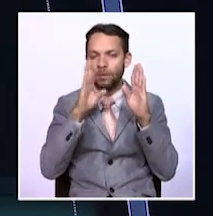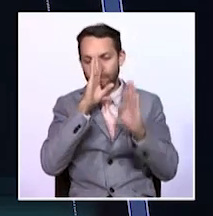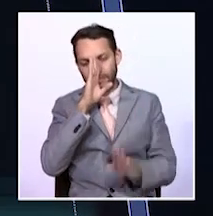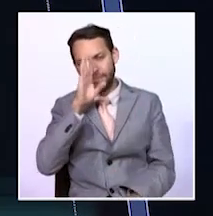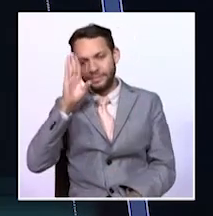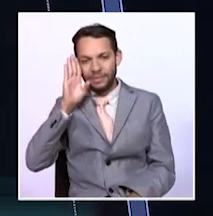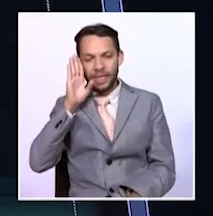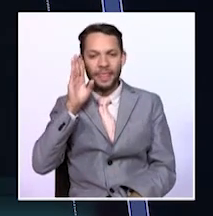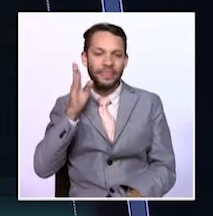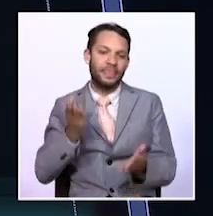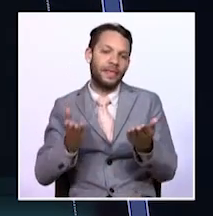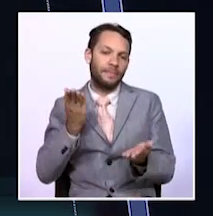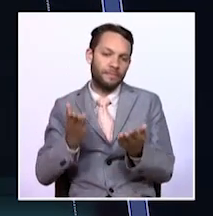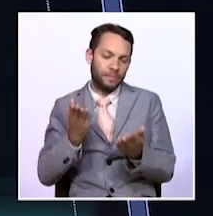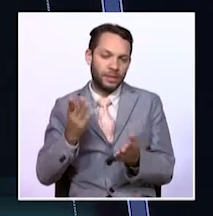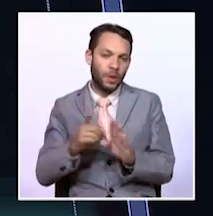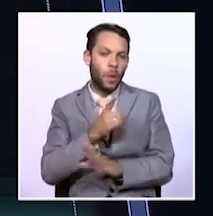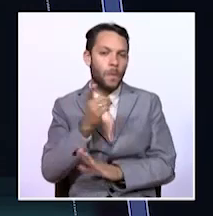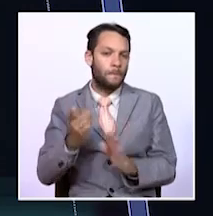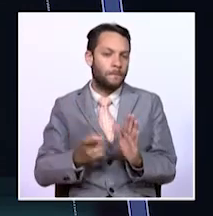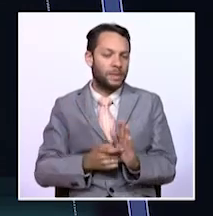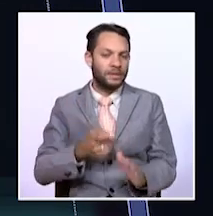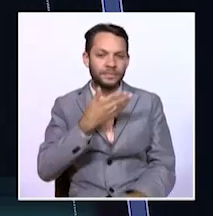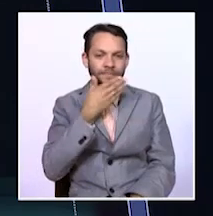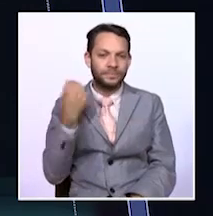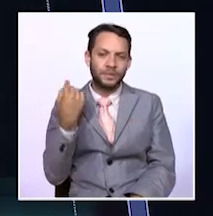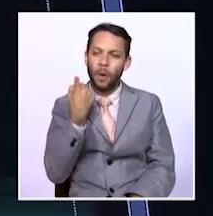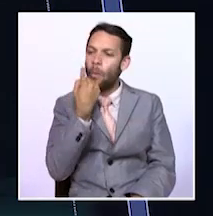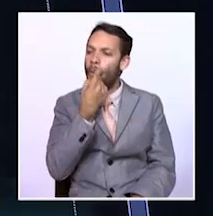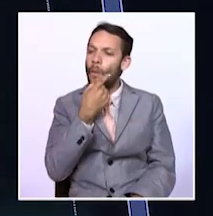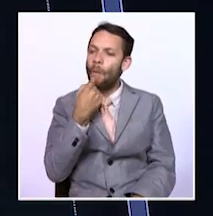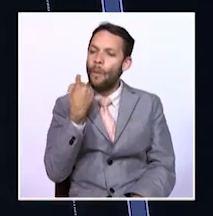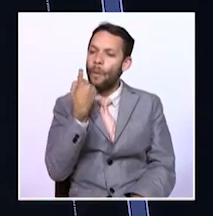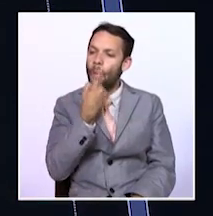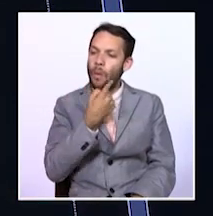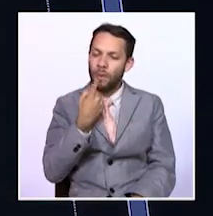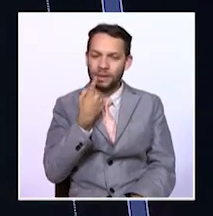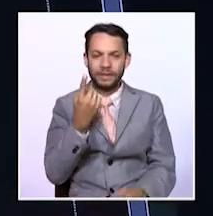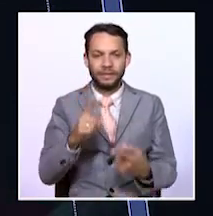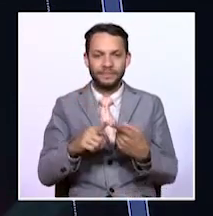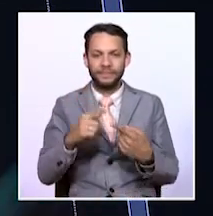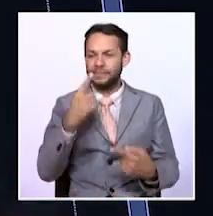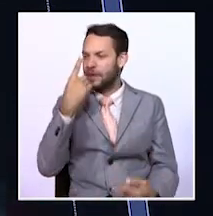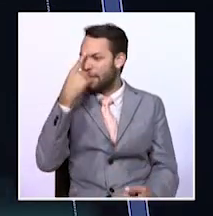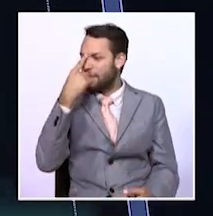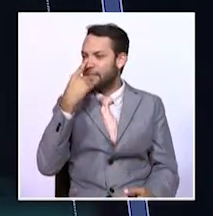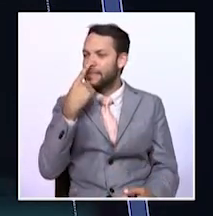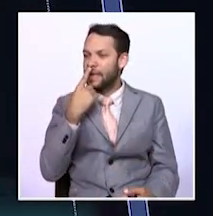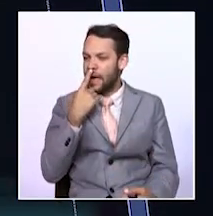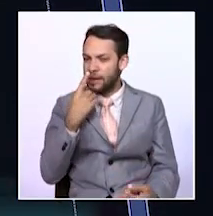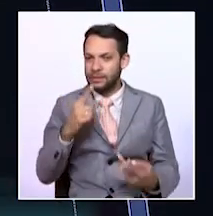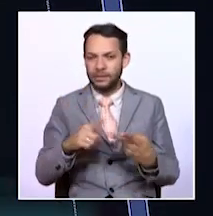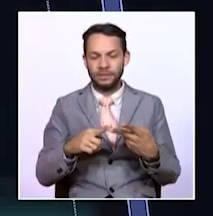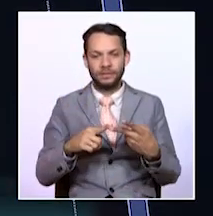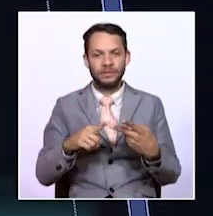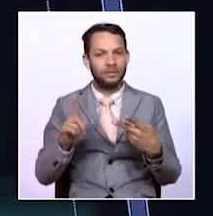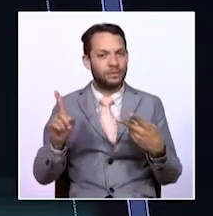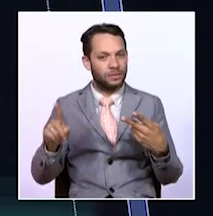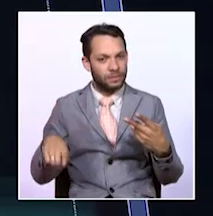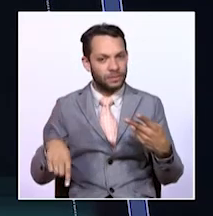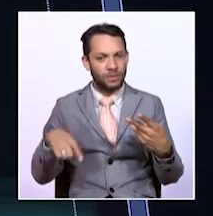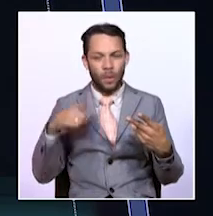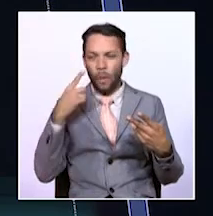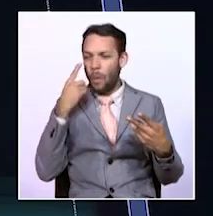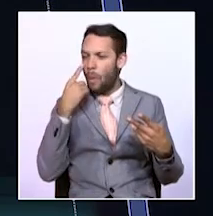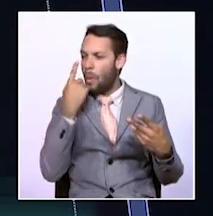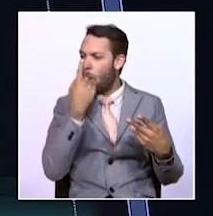Estamos definiendo la boca del bebé, los labios del bebé, la nariz del bebé, la parte de los